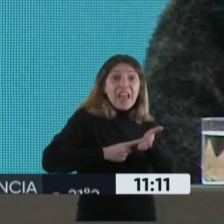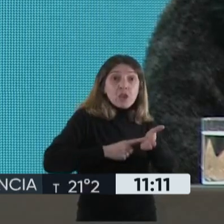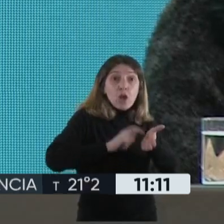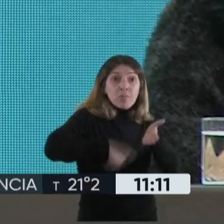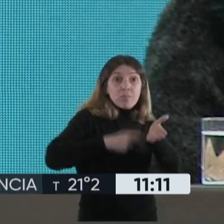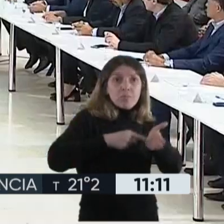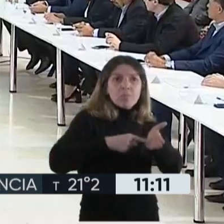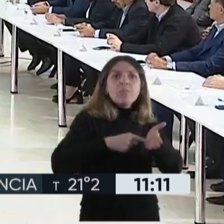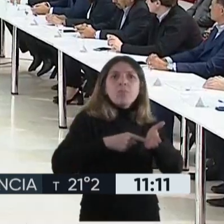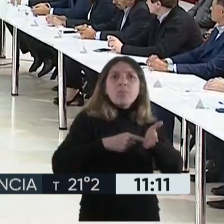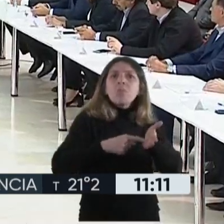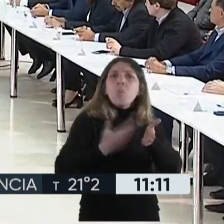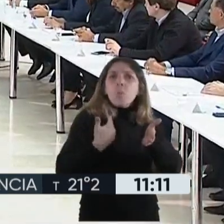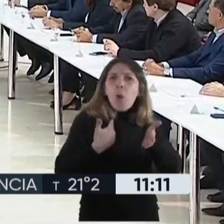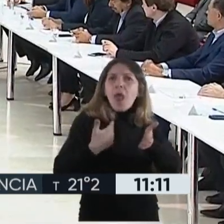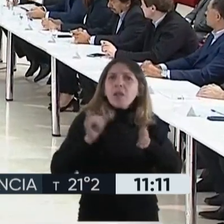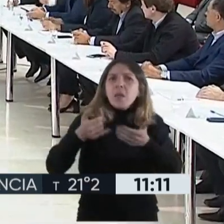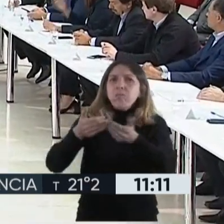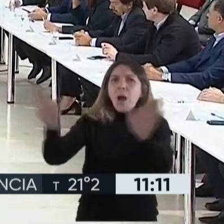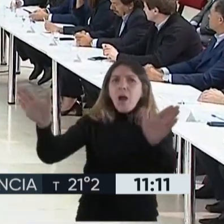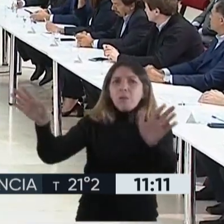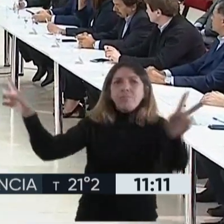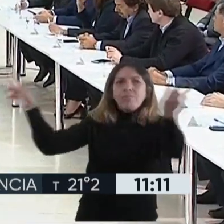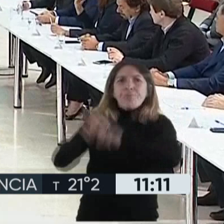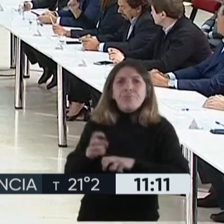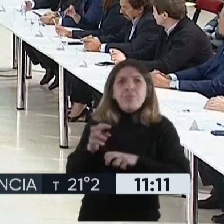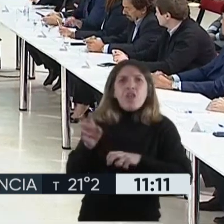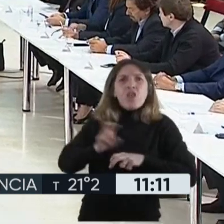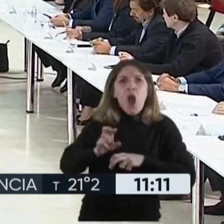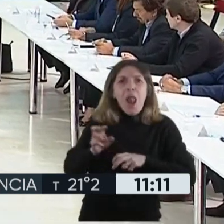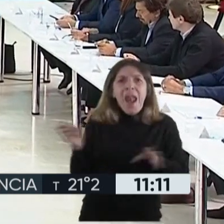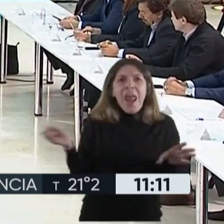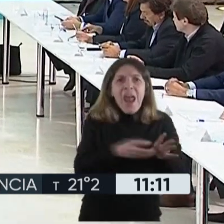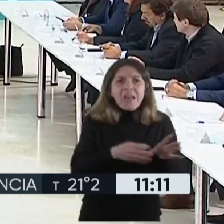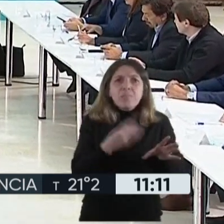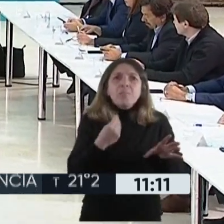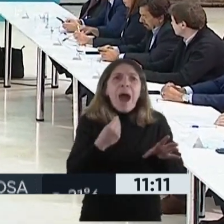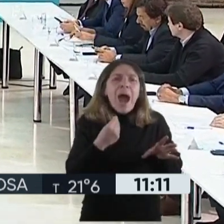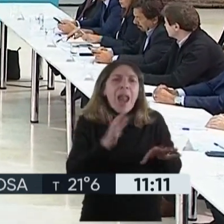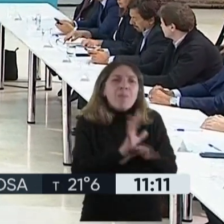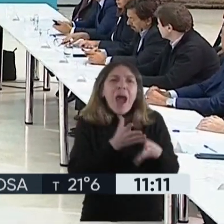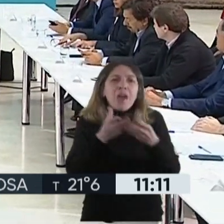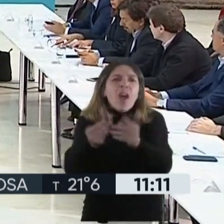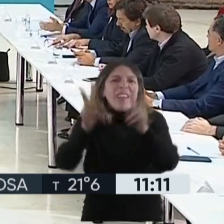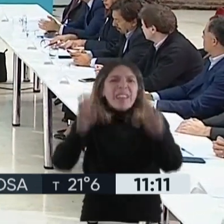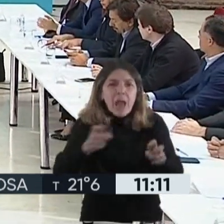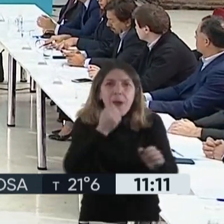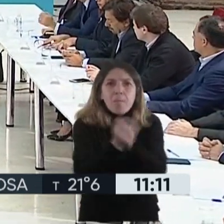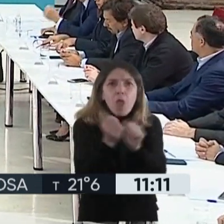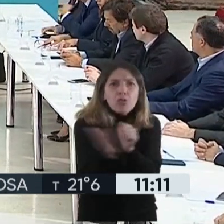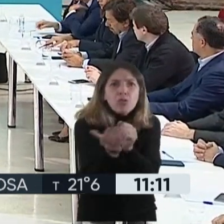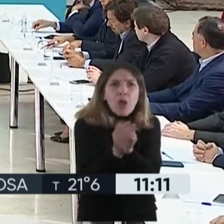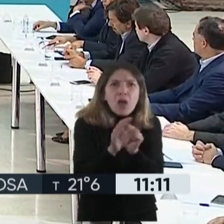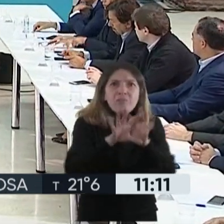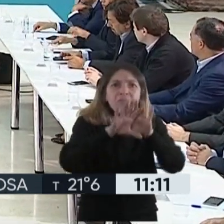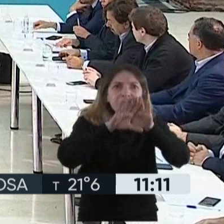las divisas, fundamentalmente para resolver los cuellos de botellas que tiene esa necesidad de escalar